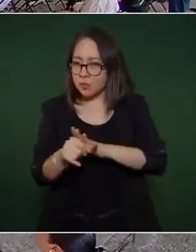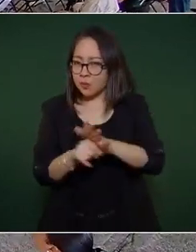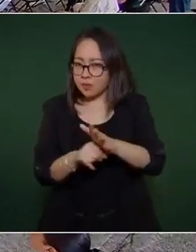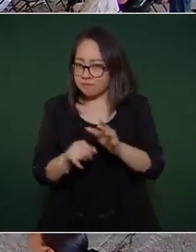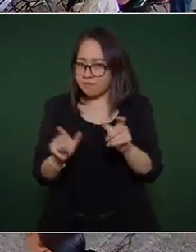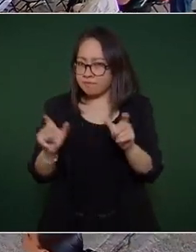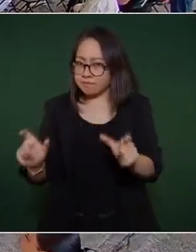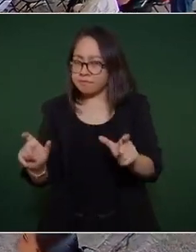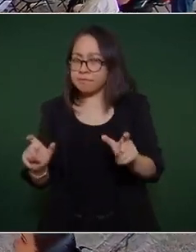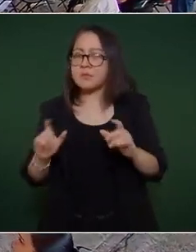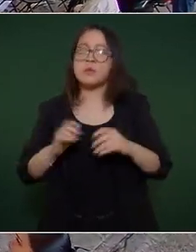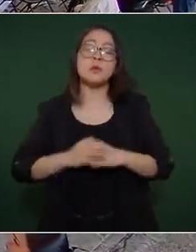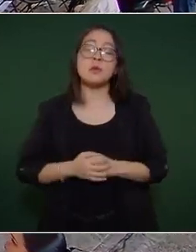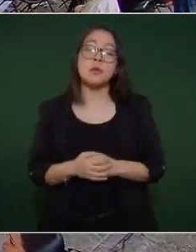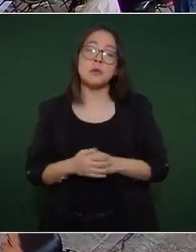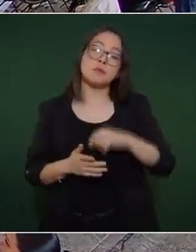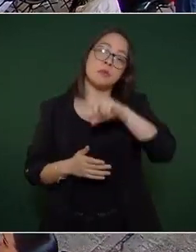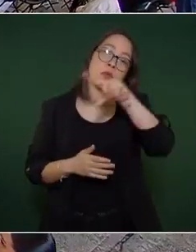reunión, la